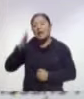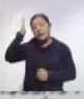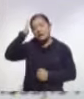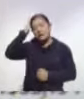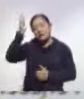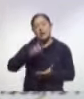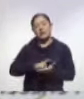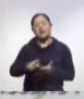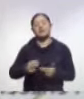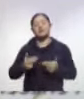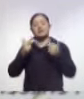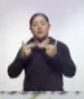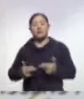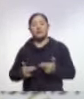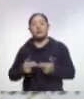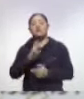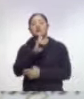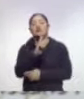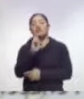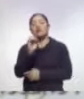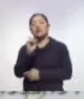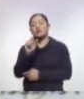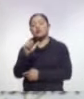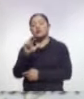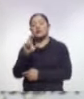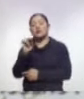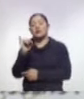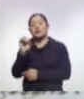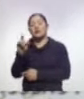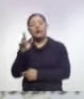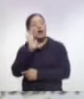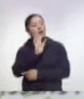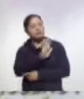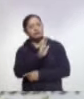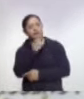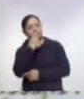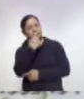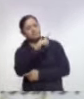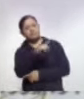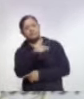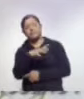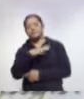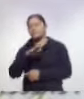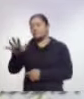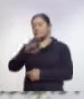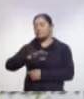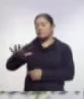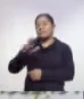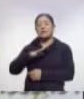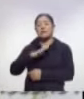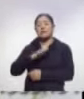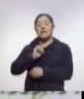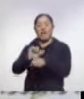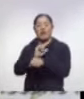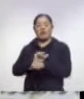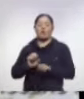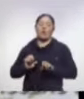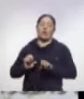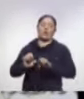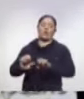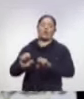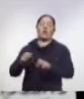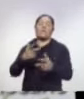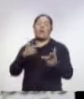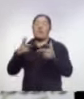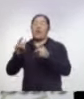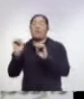los Derechos Humanos, Rosario Piedra Ibarra, acusó que la presidencia del organismo nacional contaba con autos de lujo blindados, chef con salario de jefe